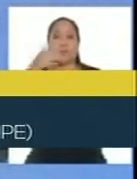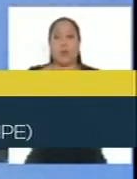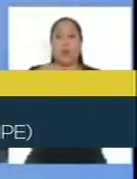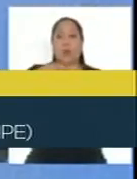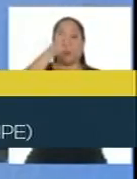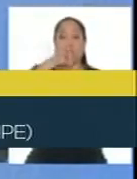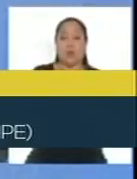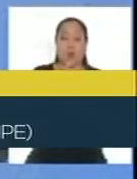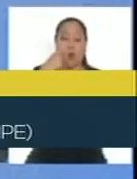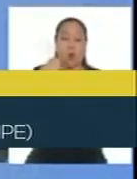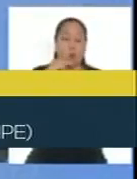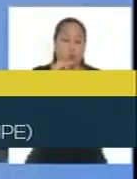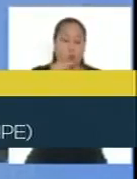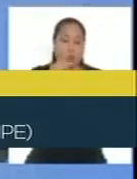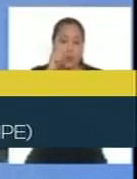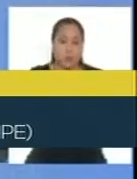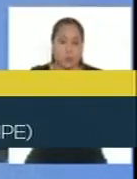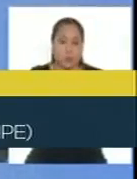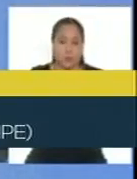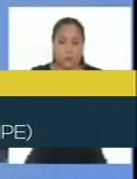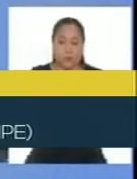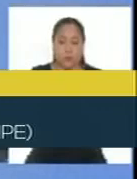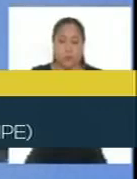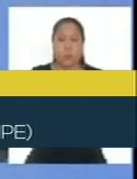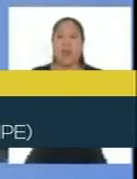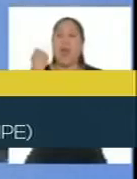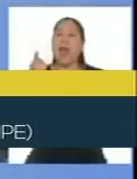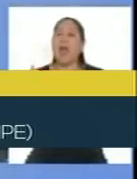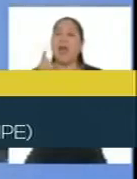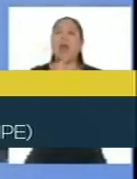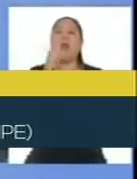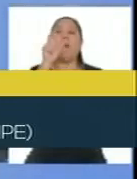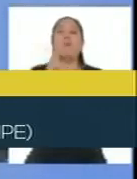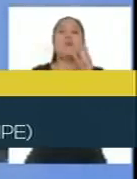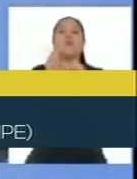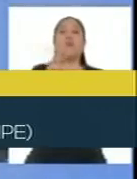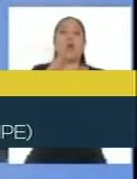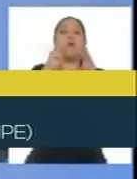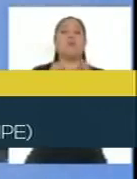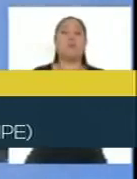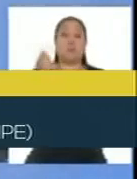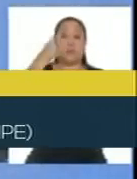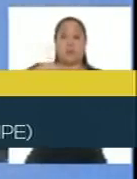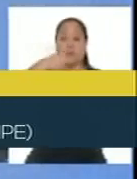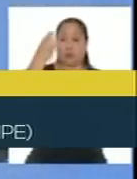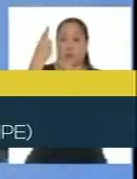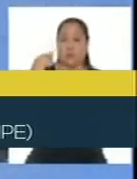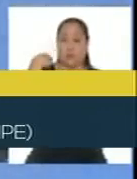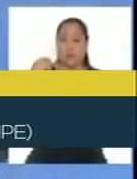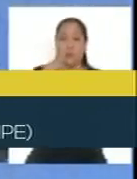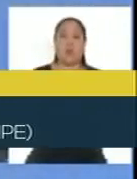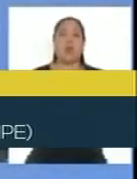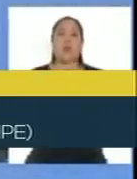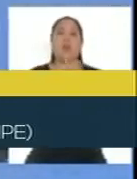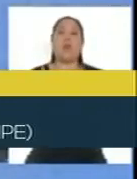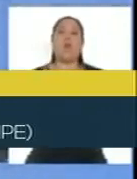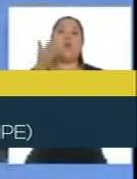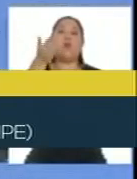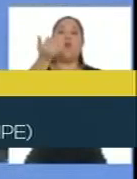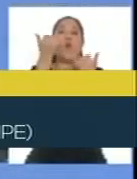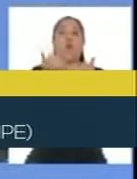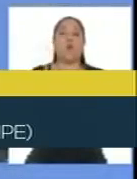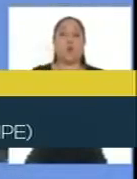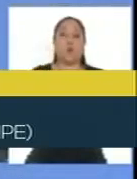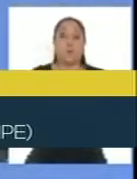electoras y electores, y a cada uno de los miembros de mesa, quienes acudieron hoy